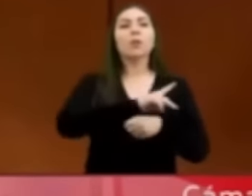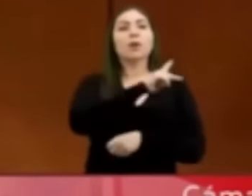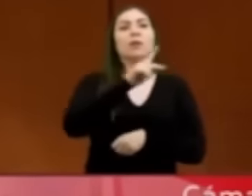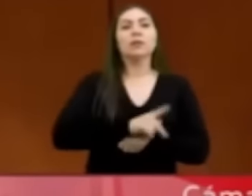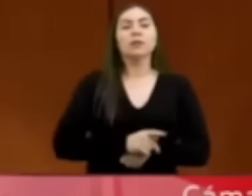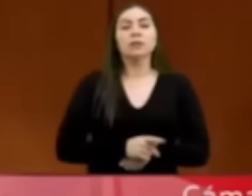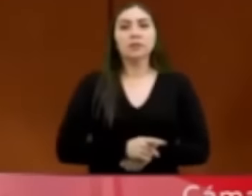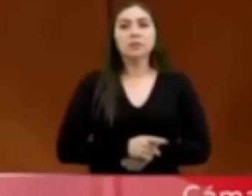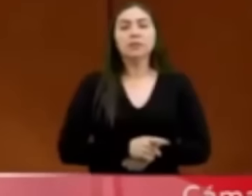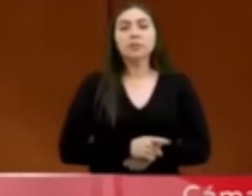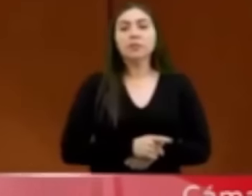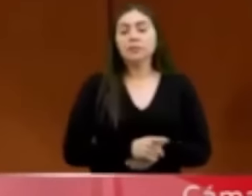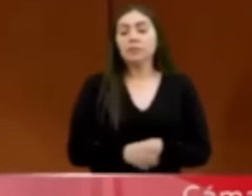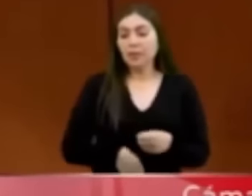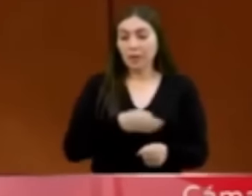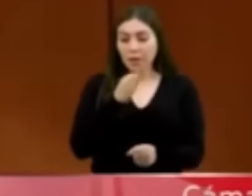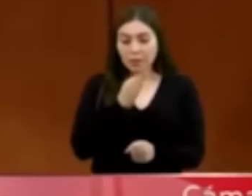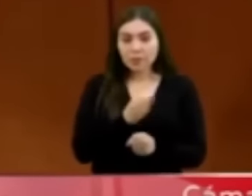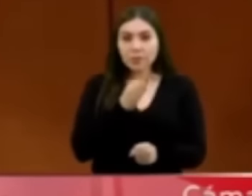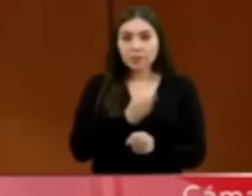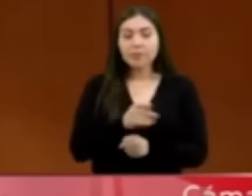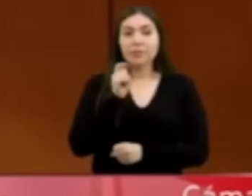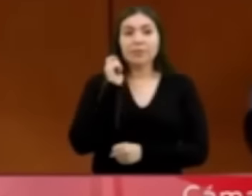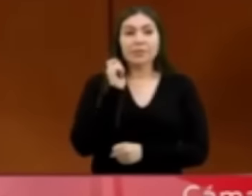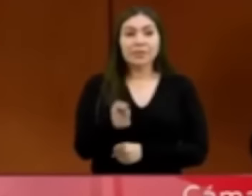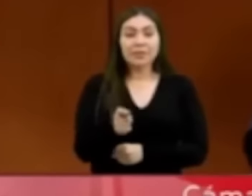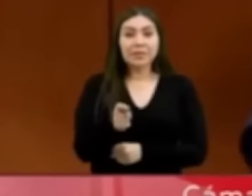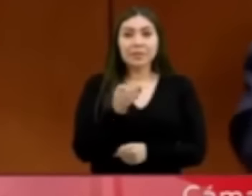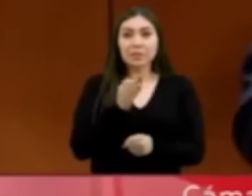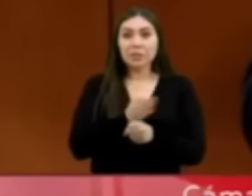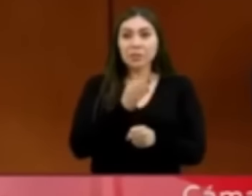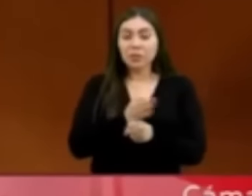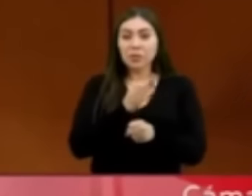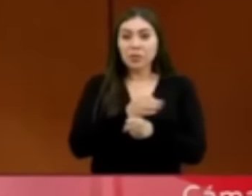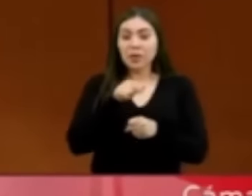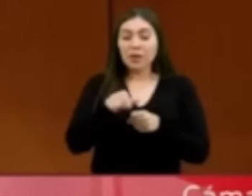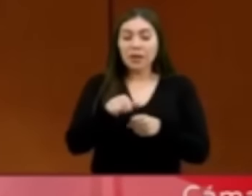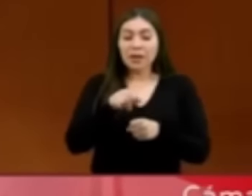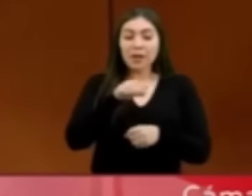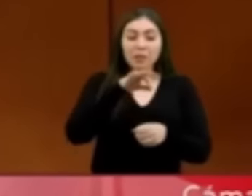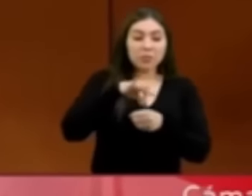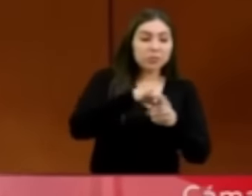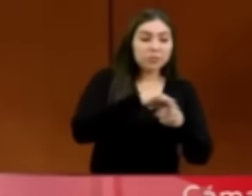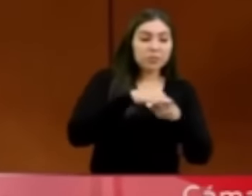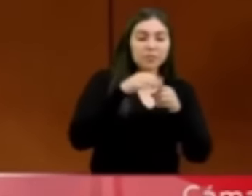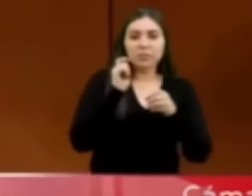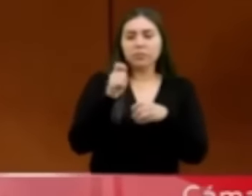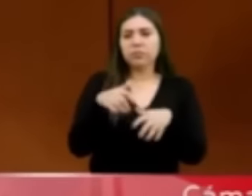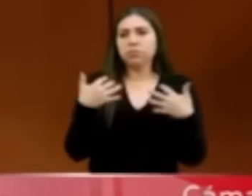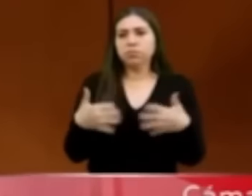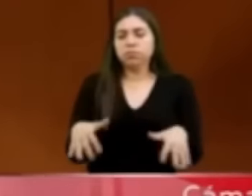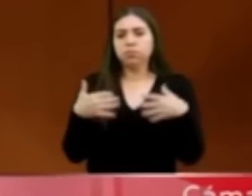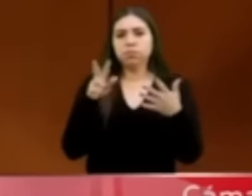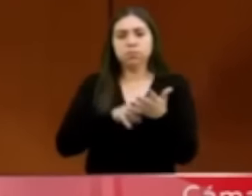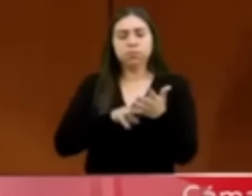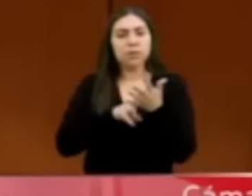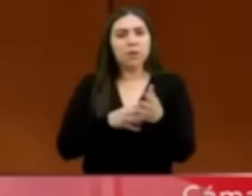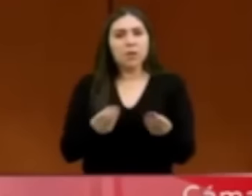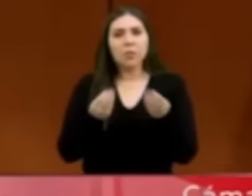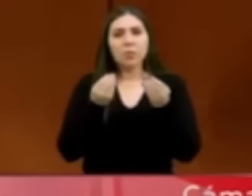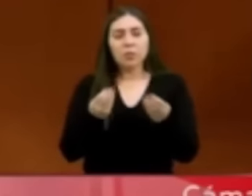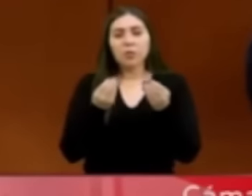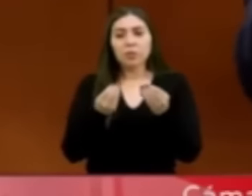que Marco está Cortés, en juego es muchísimo. Por ello, yo pediría